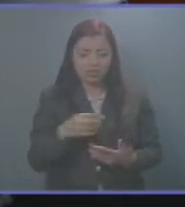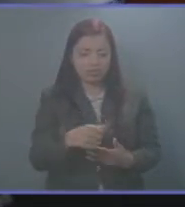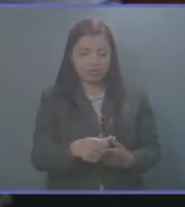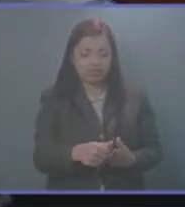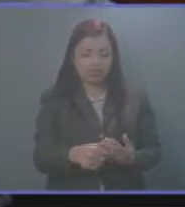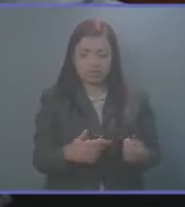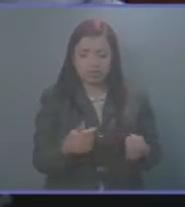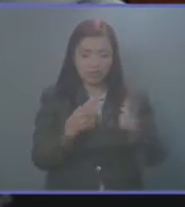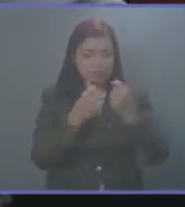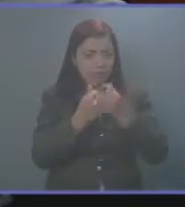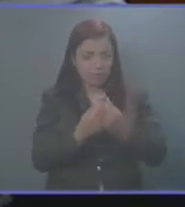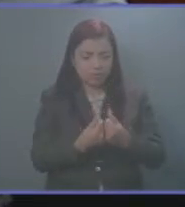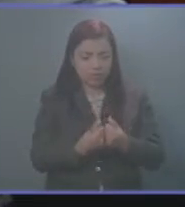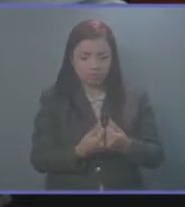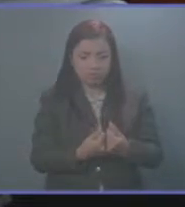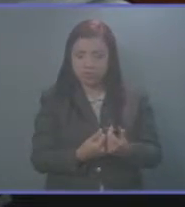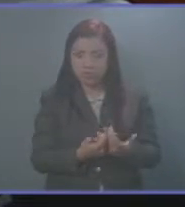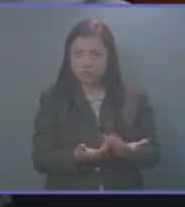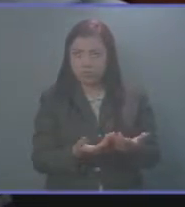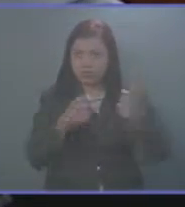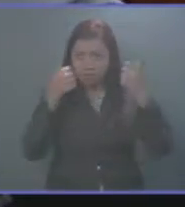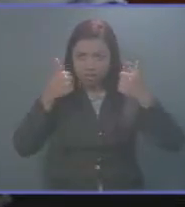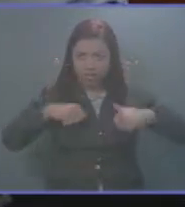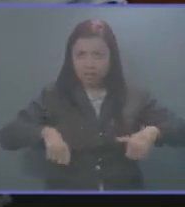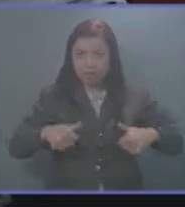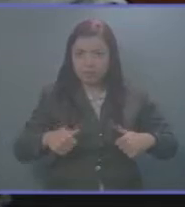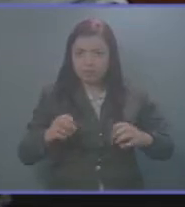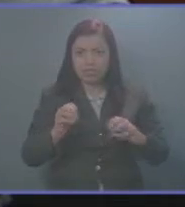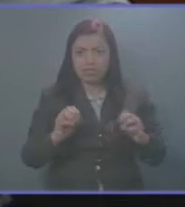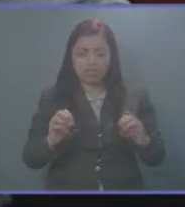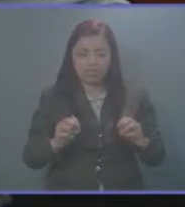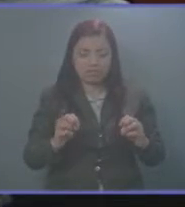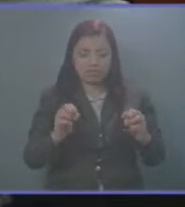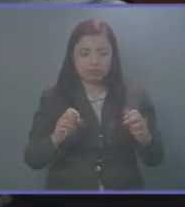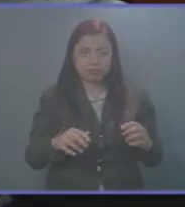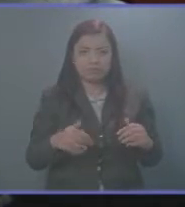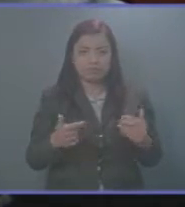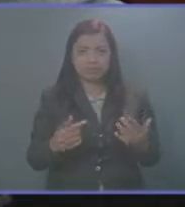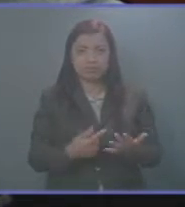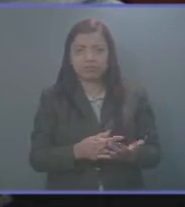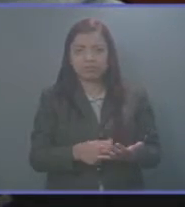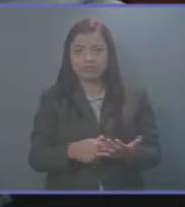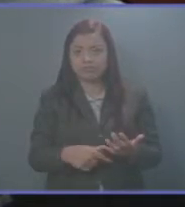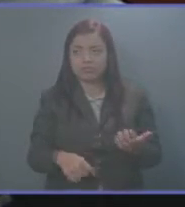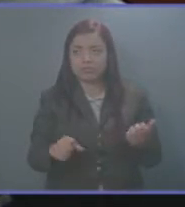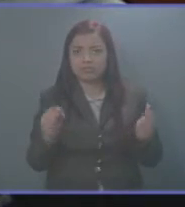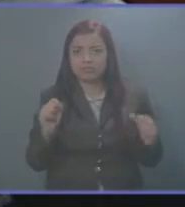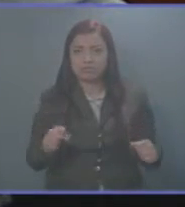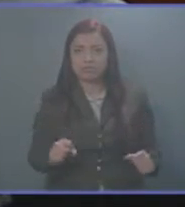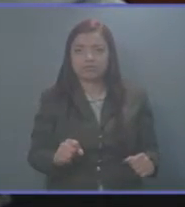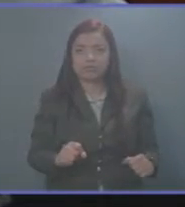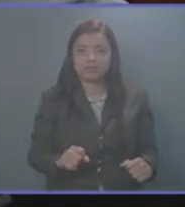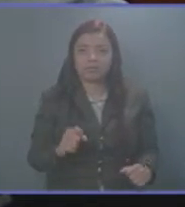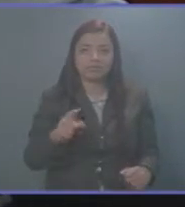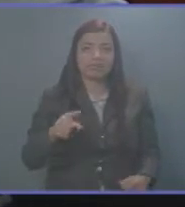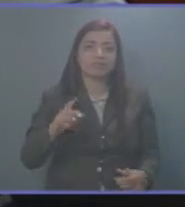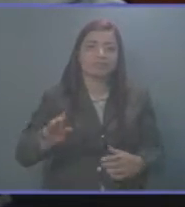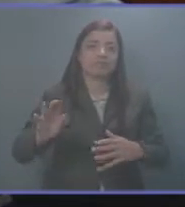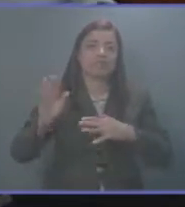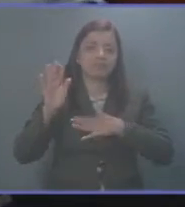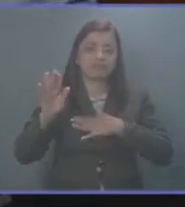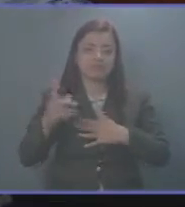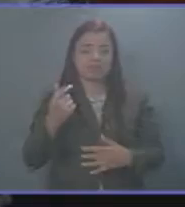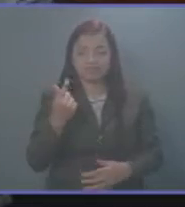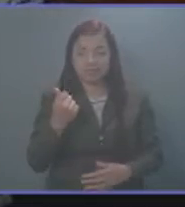estaba presupuestado, no estaba aprobado ningún crédito presupuestario para ello? Se comprometió la plata